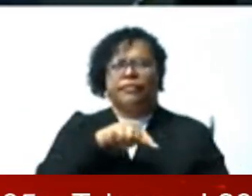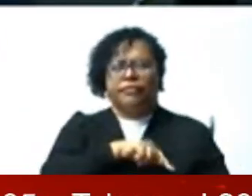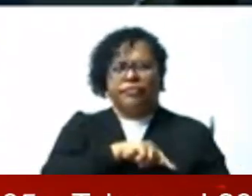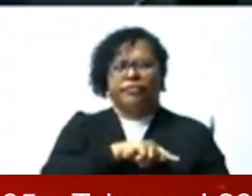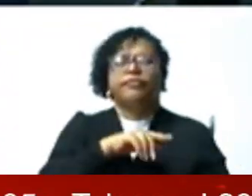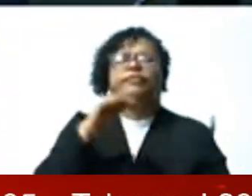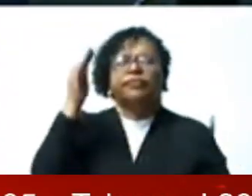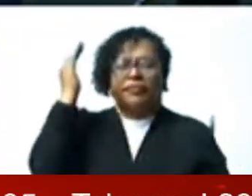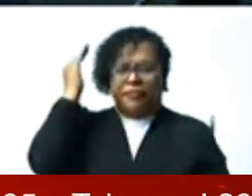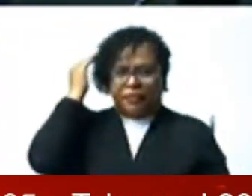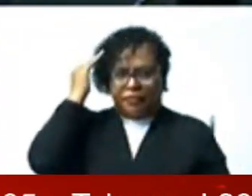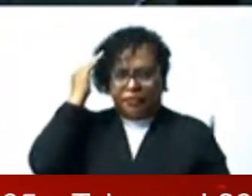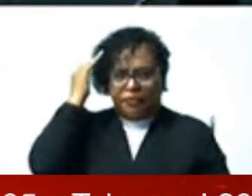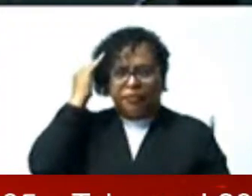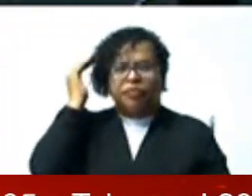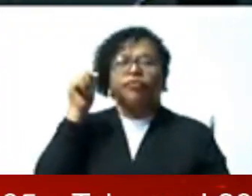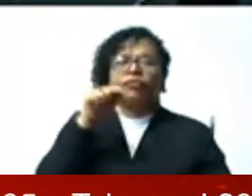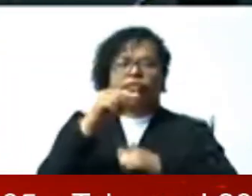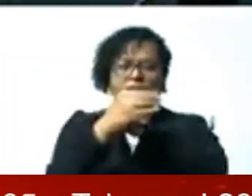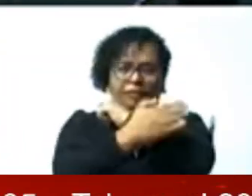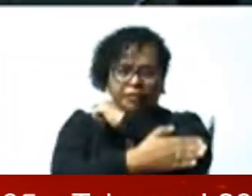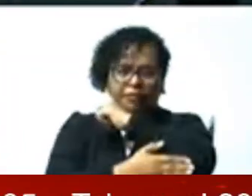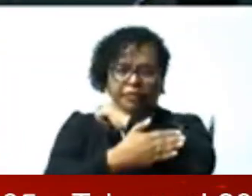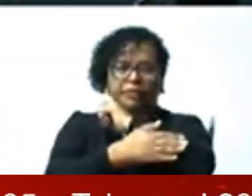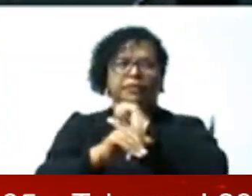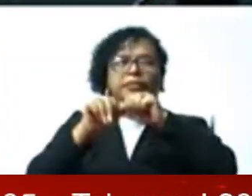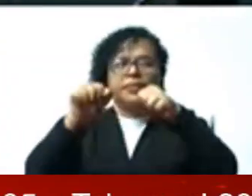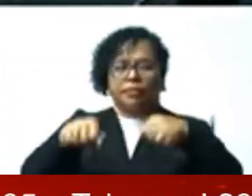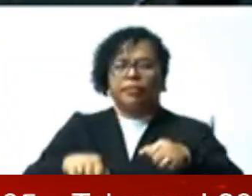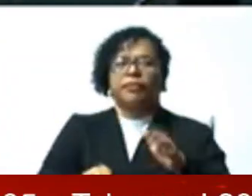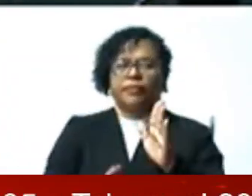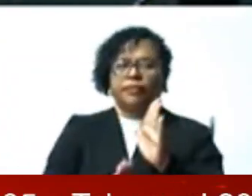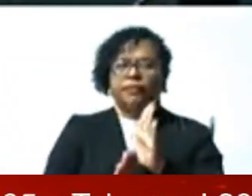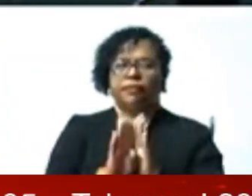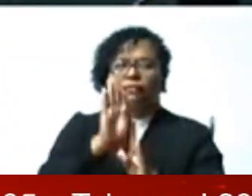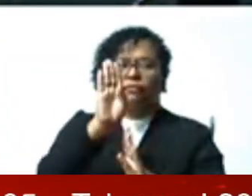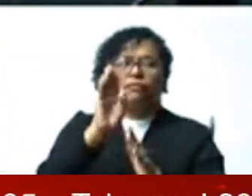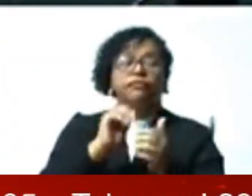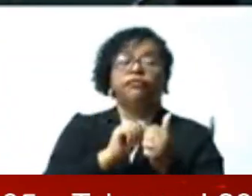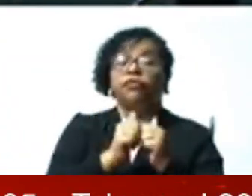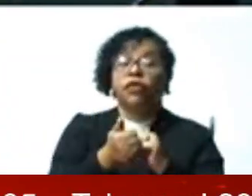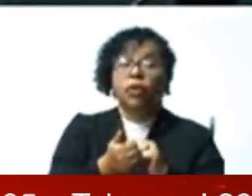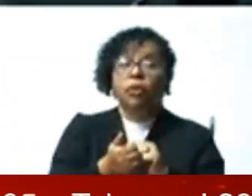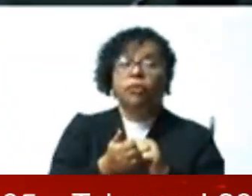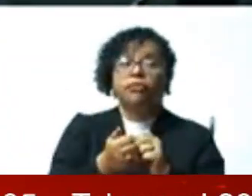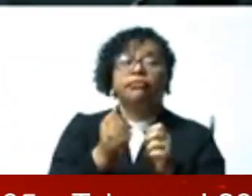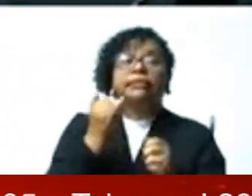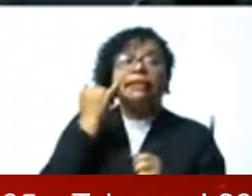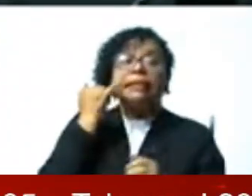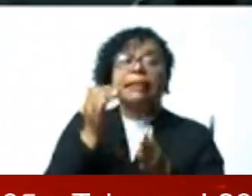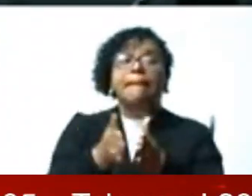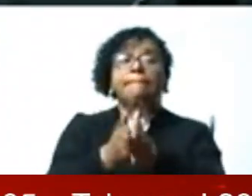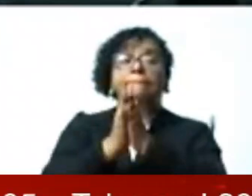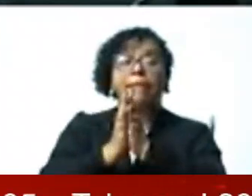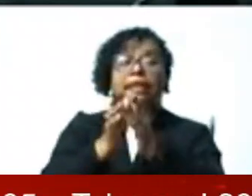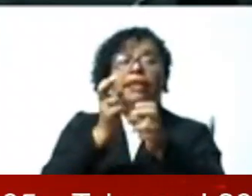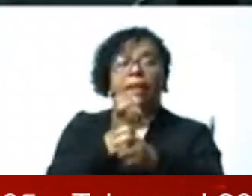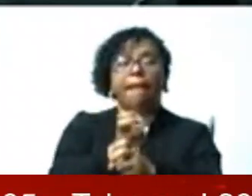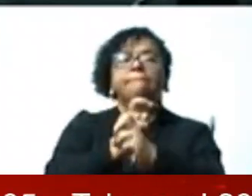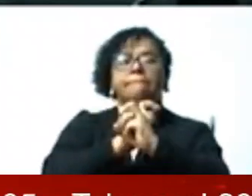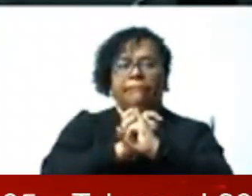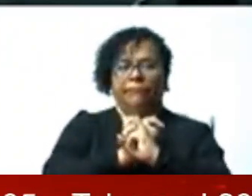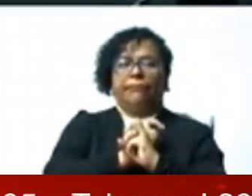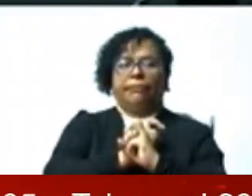que un país avanza cuando toma prestado, o cualquier comerciante o cualquier empresario.